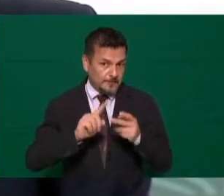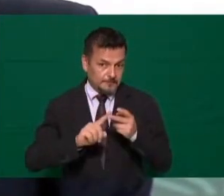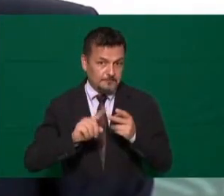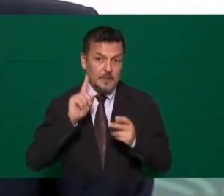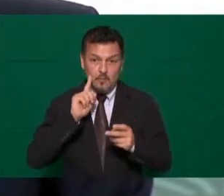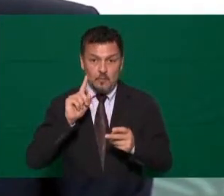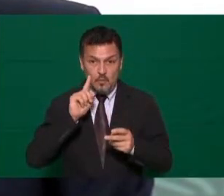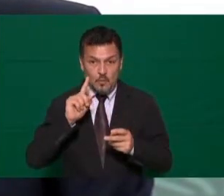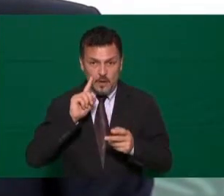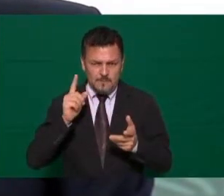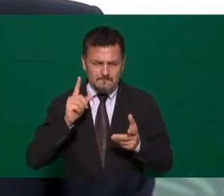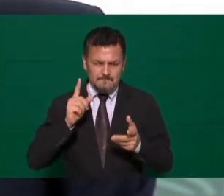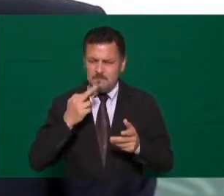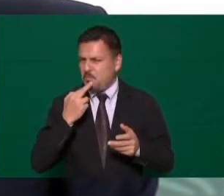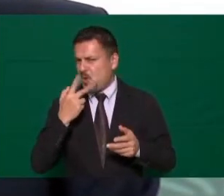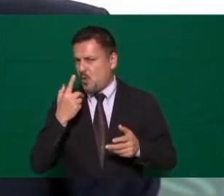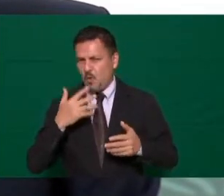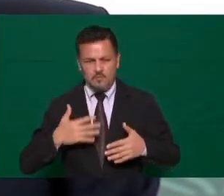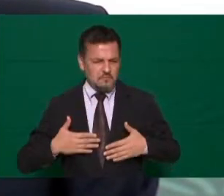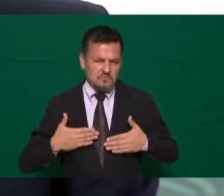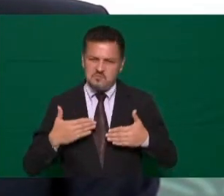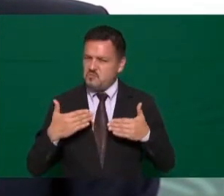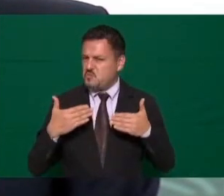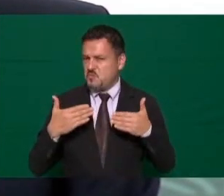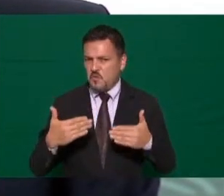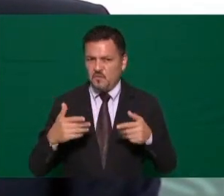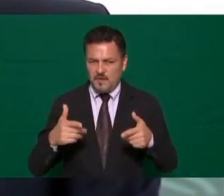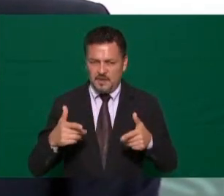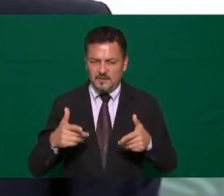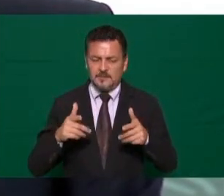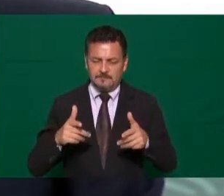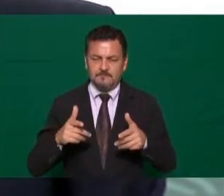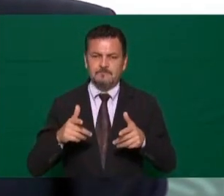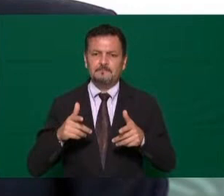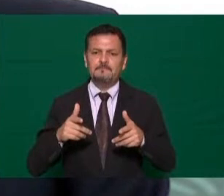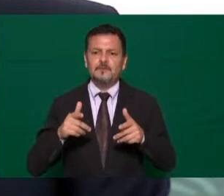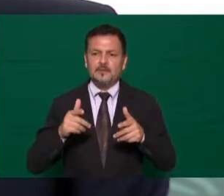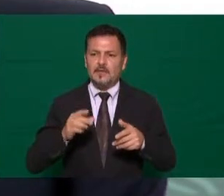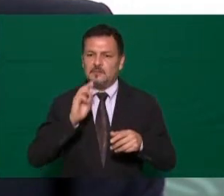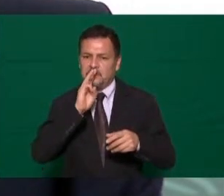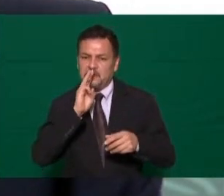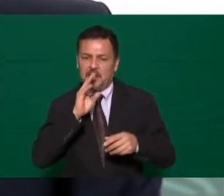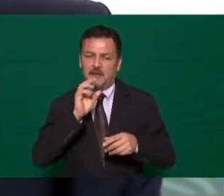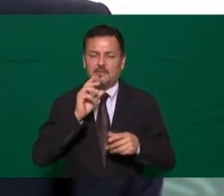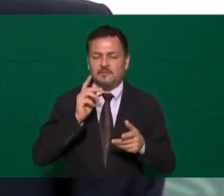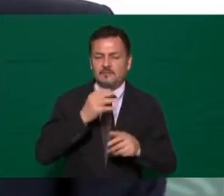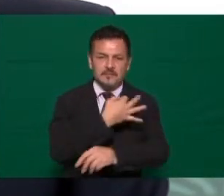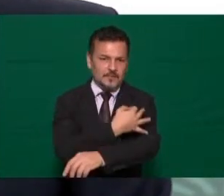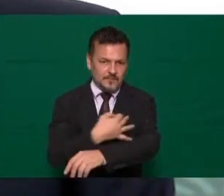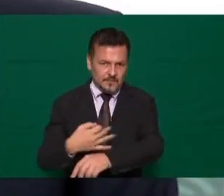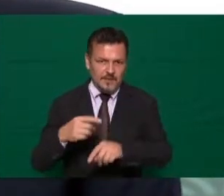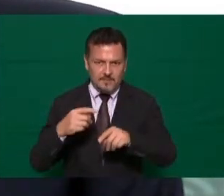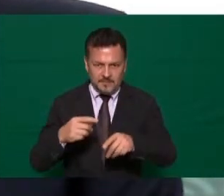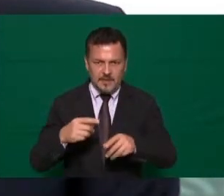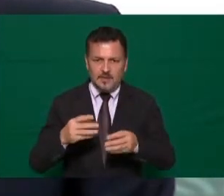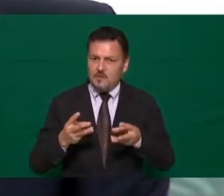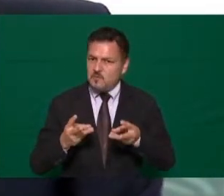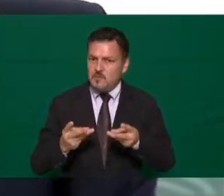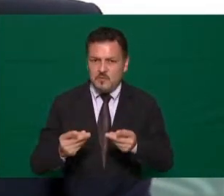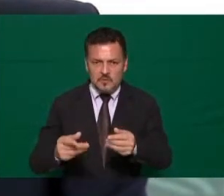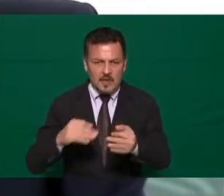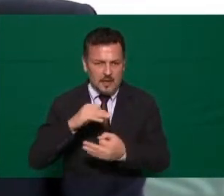las que manejen en el comité de padres de familia, de madres de familia, los